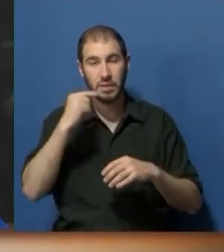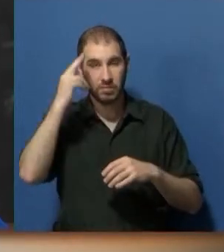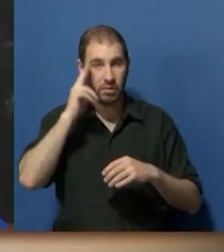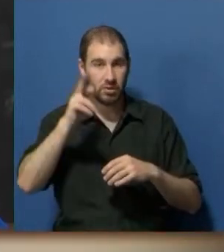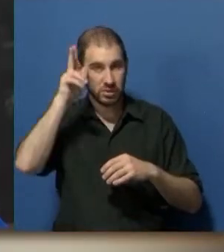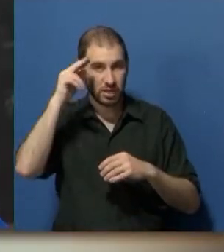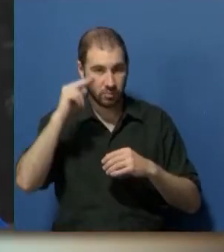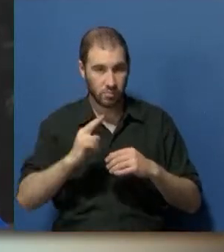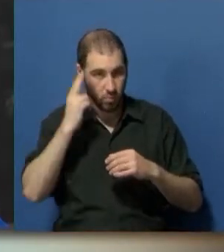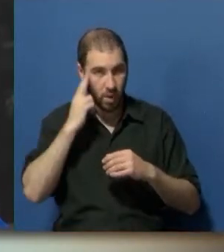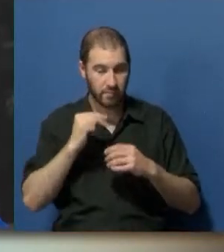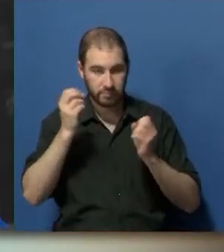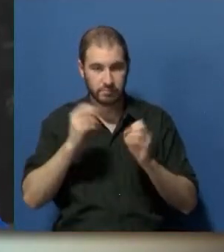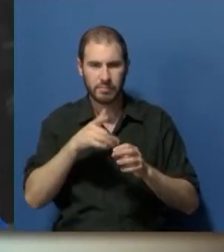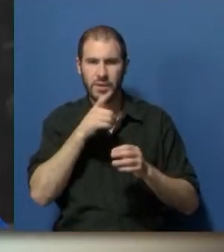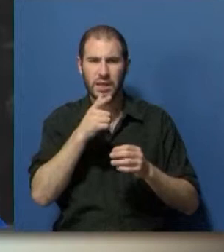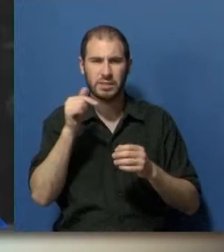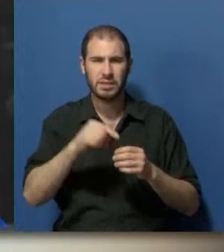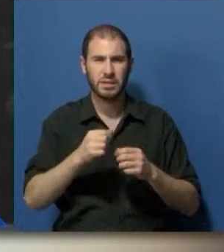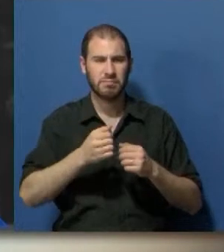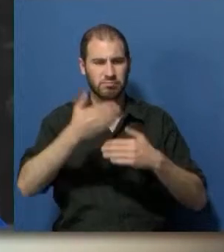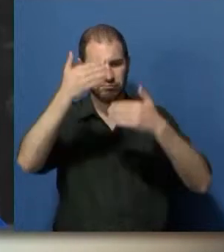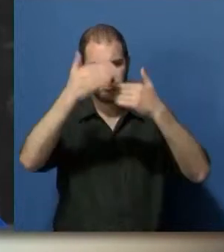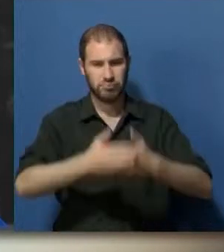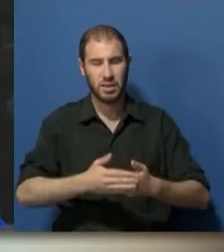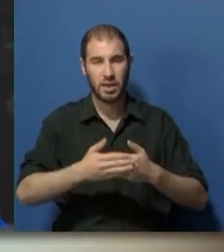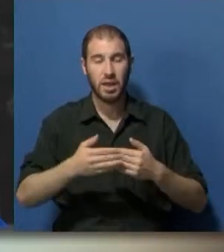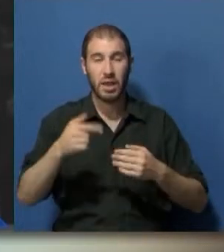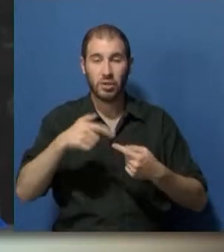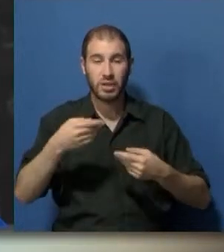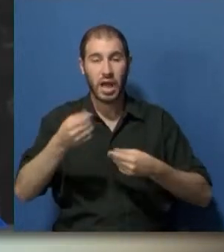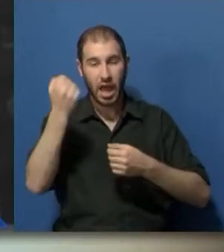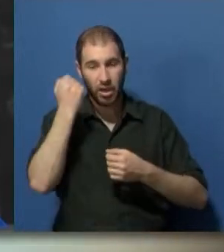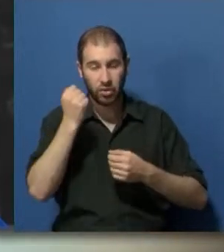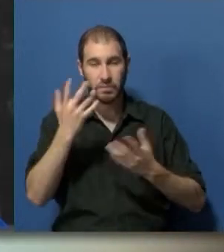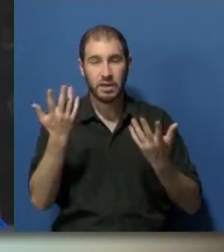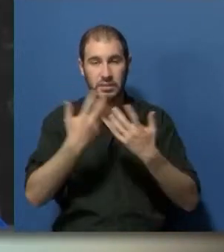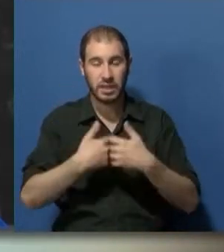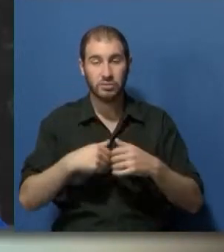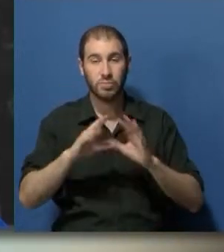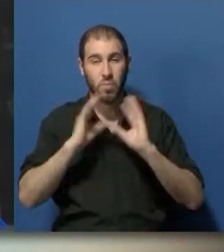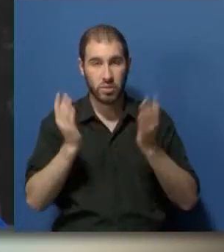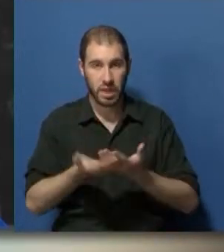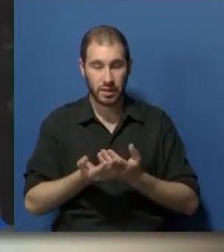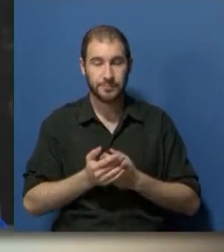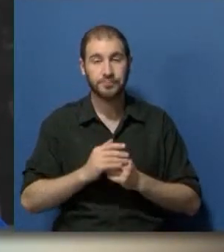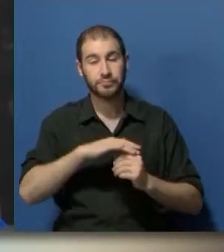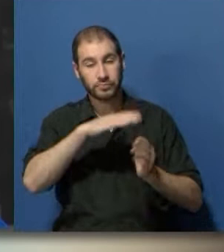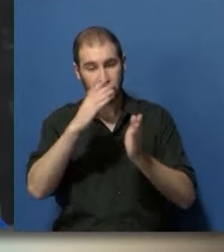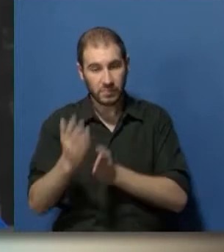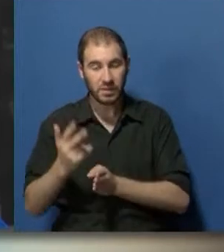1989, tienden a verlo como una terca barrera ante las oportunidades económicas y la integración con el resto del mundo. Y ya la